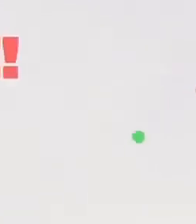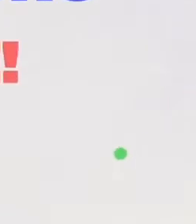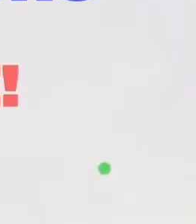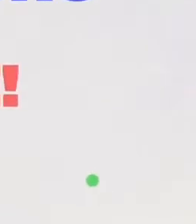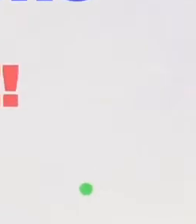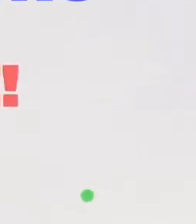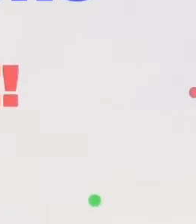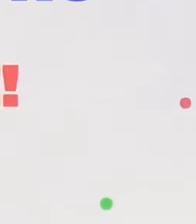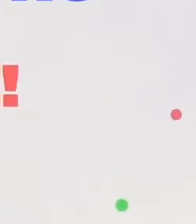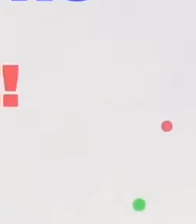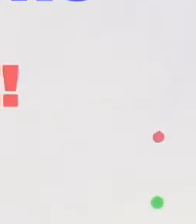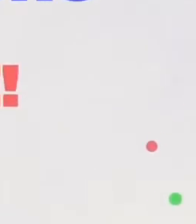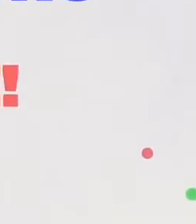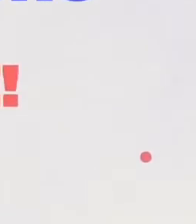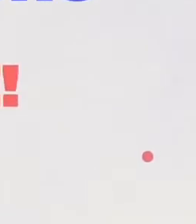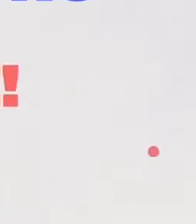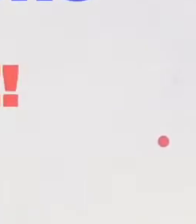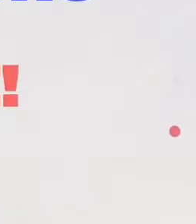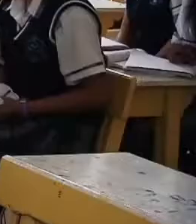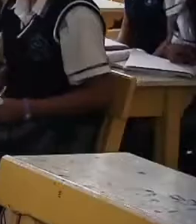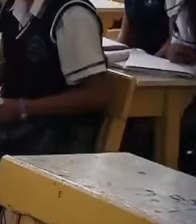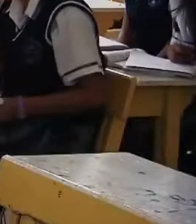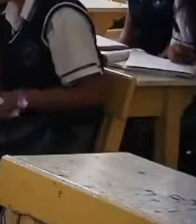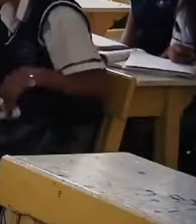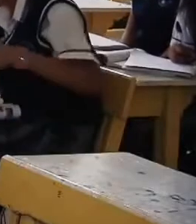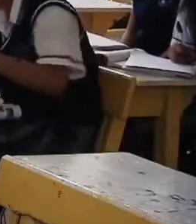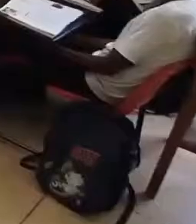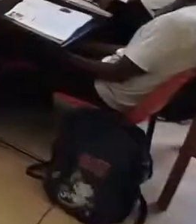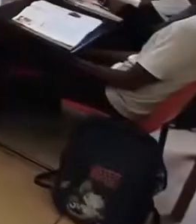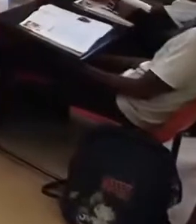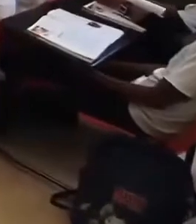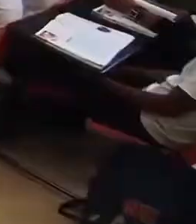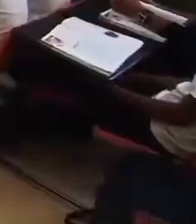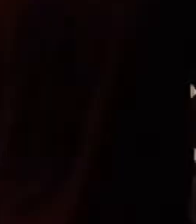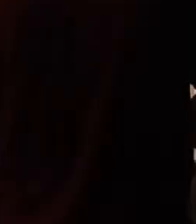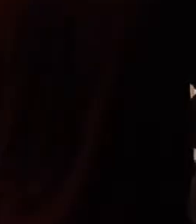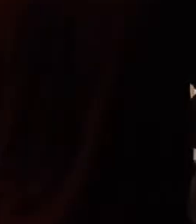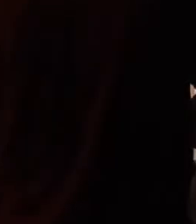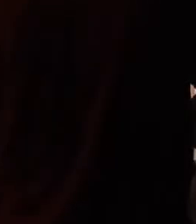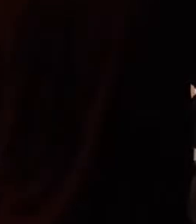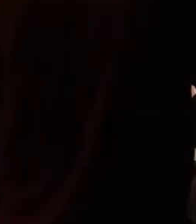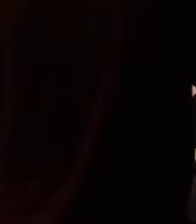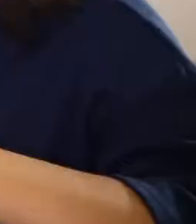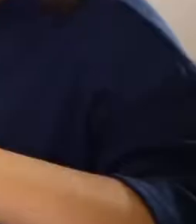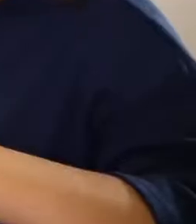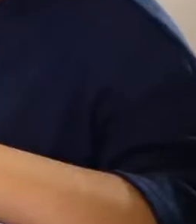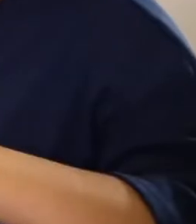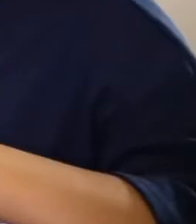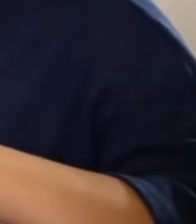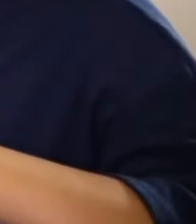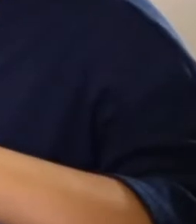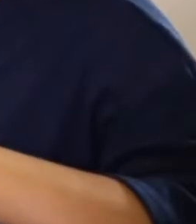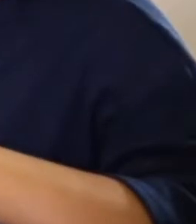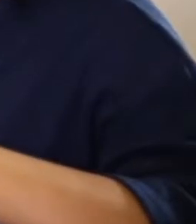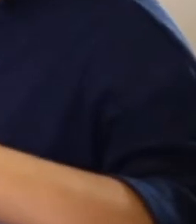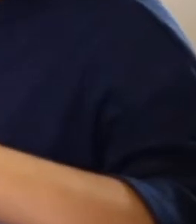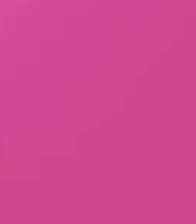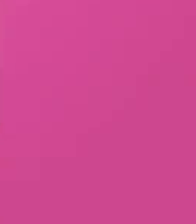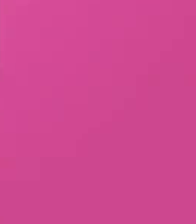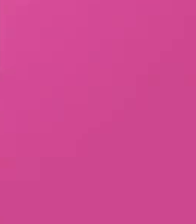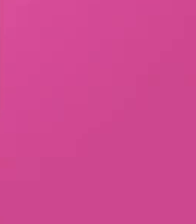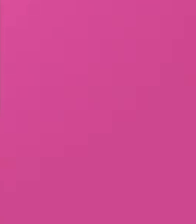En el regreso a clases, tu futuro no se detiene. Unidos, sociedad, gobierno y medios de comunicación, llevamos la escuela a